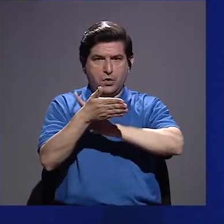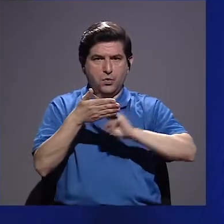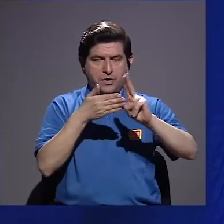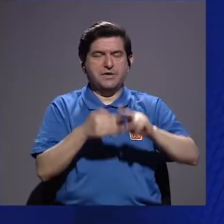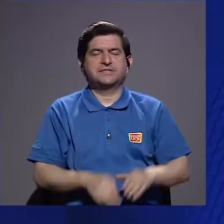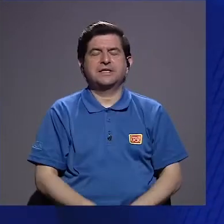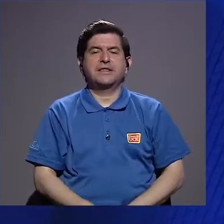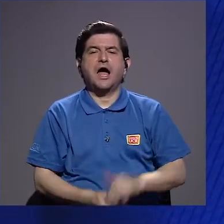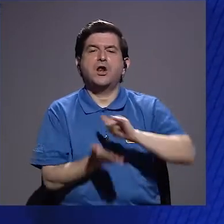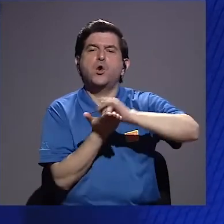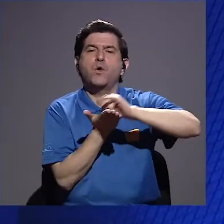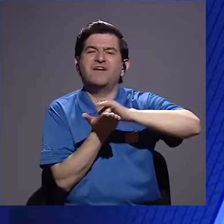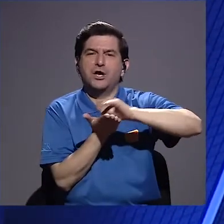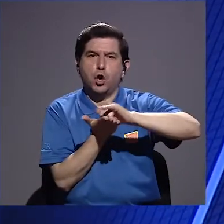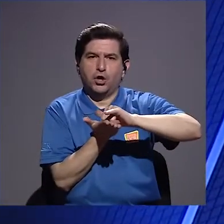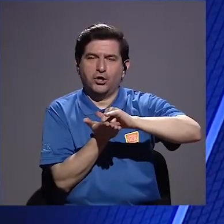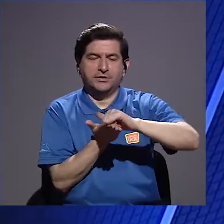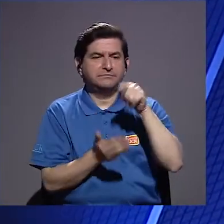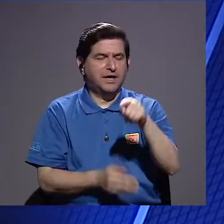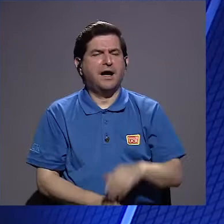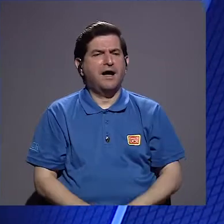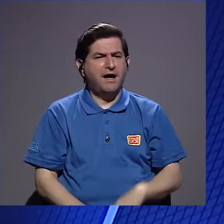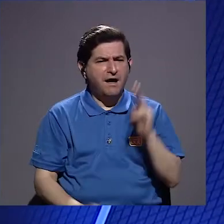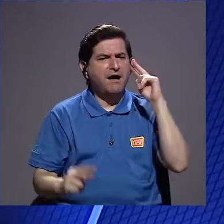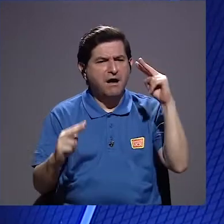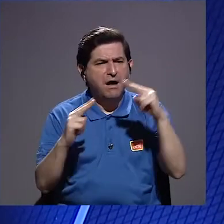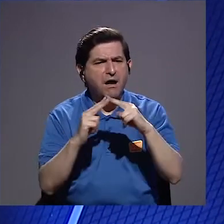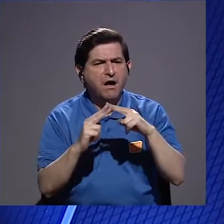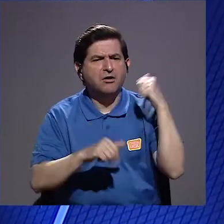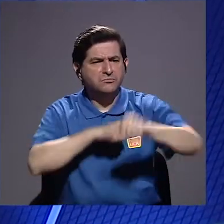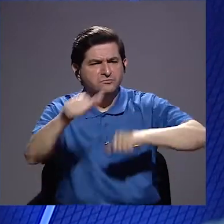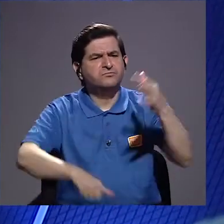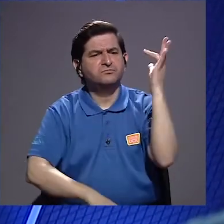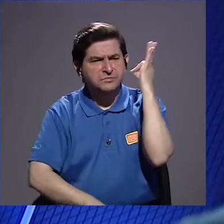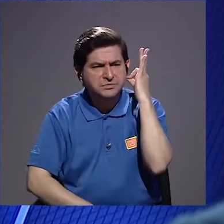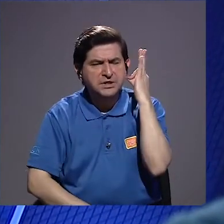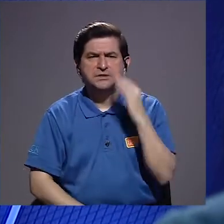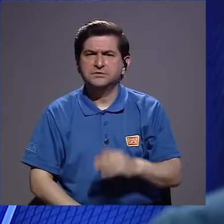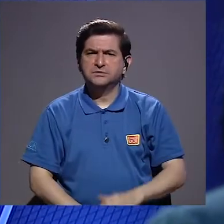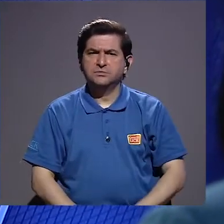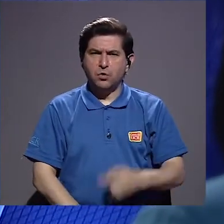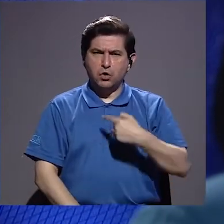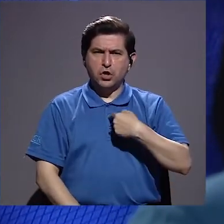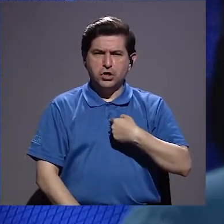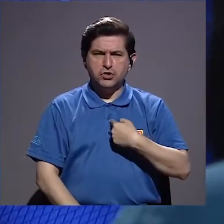York, y ahí conocí el feminismo, y, y me hice